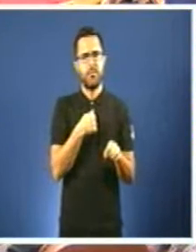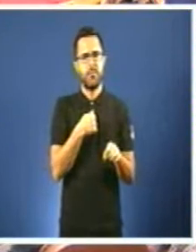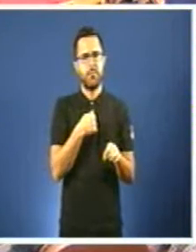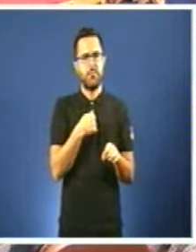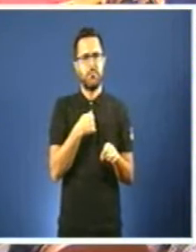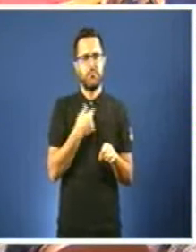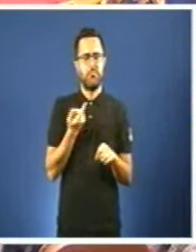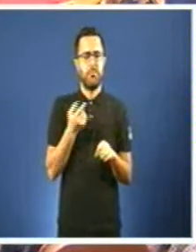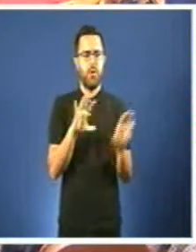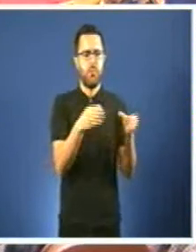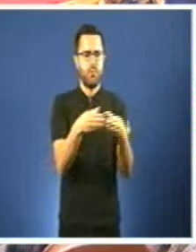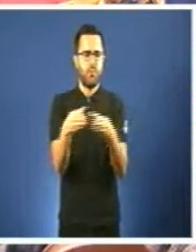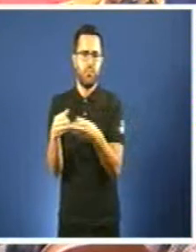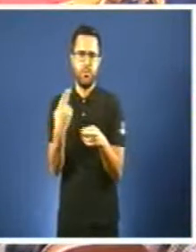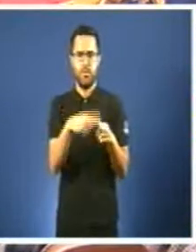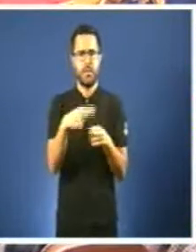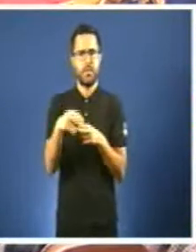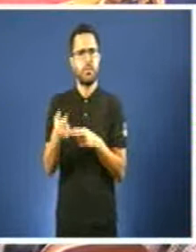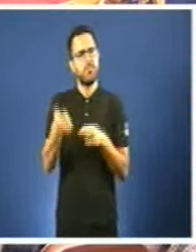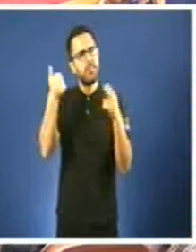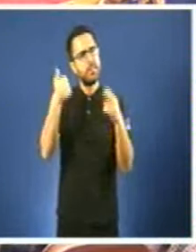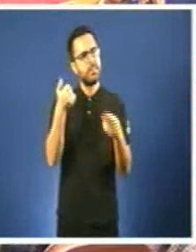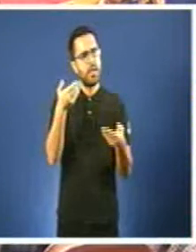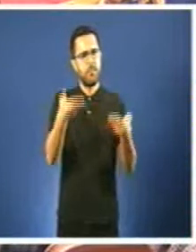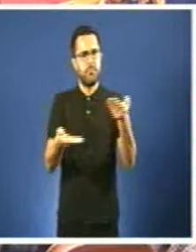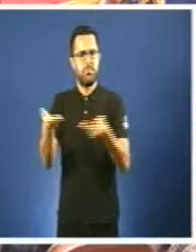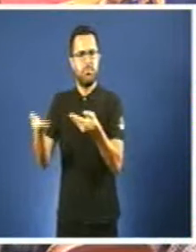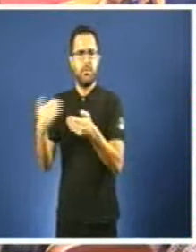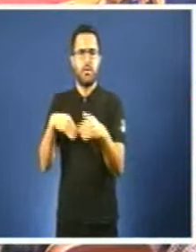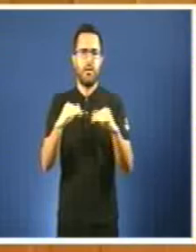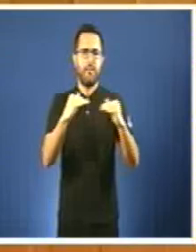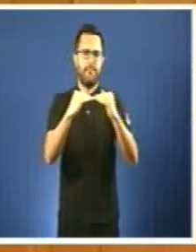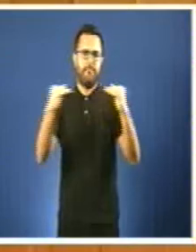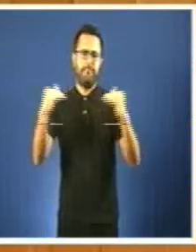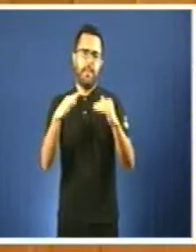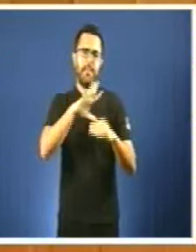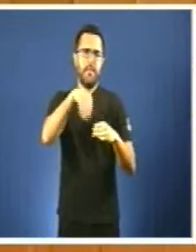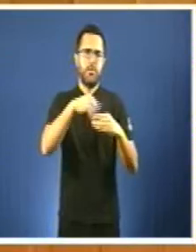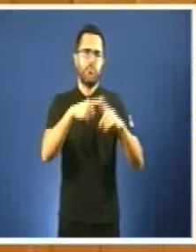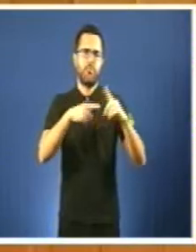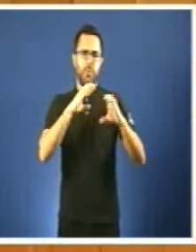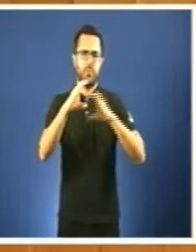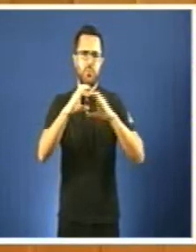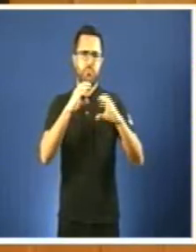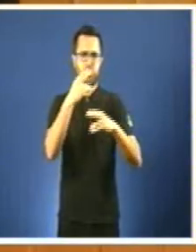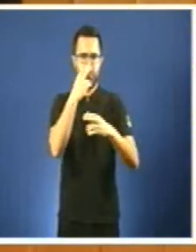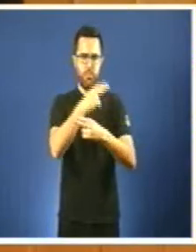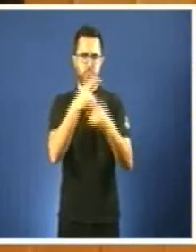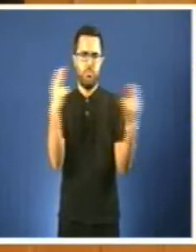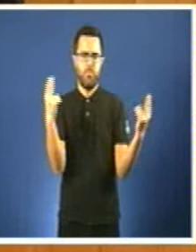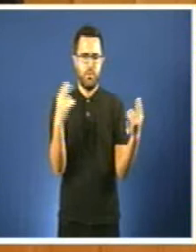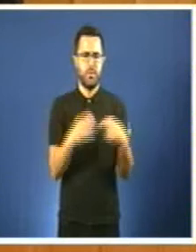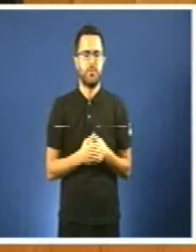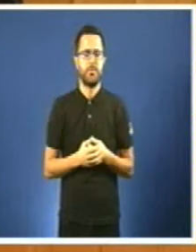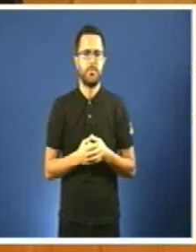as forzas políticas nos medios públicos de comunicación social? Sí ou non, señor Feijóo? Mire, señor Feijóo,